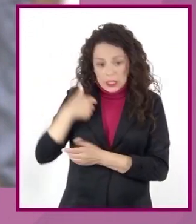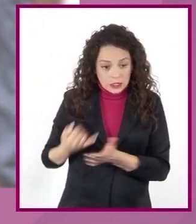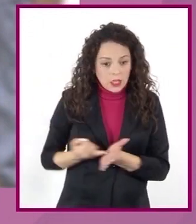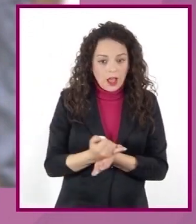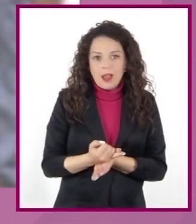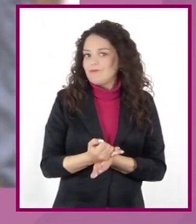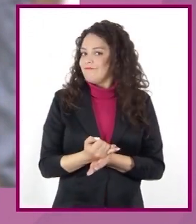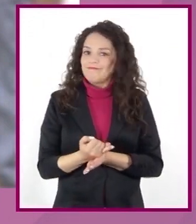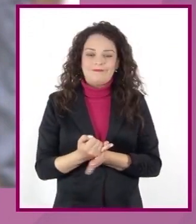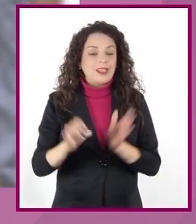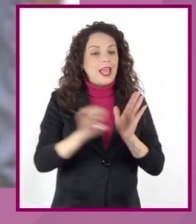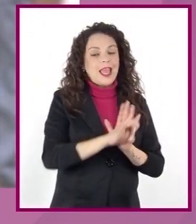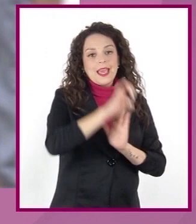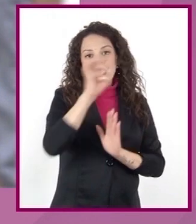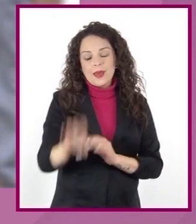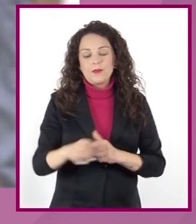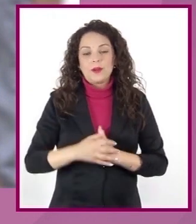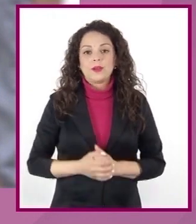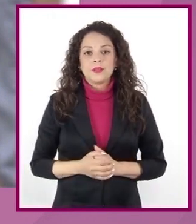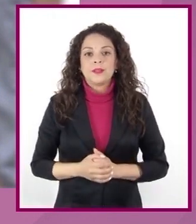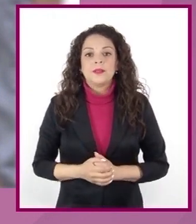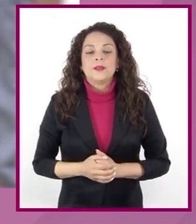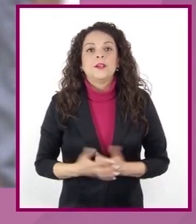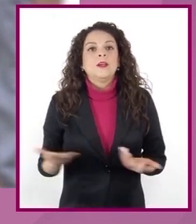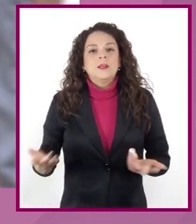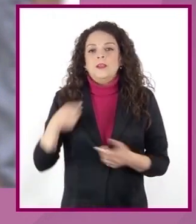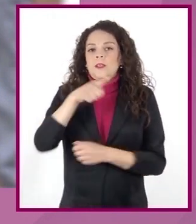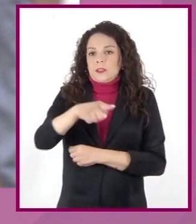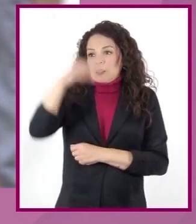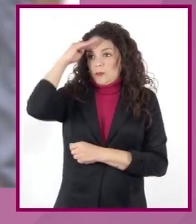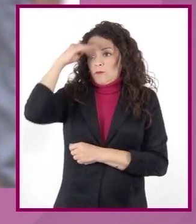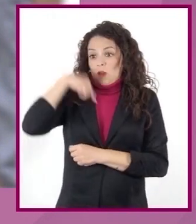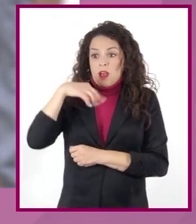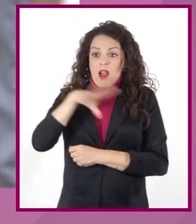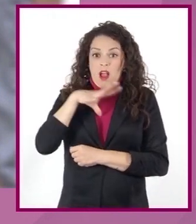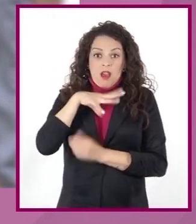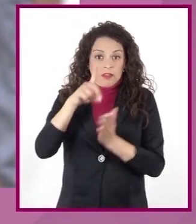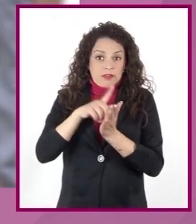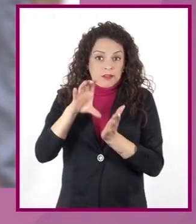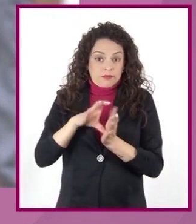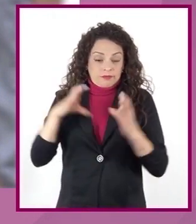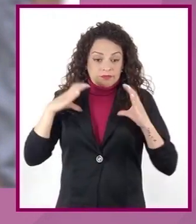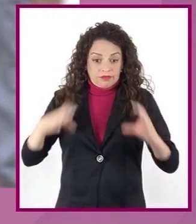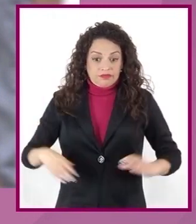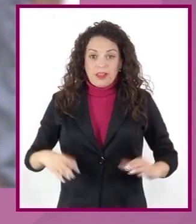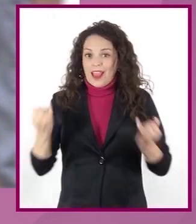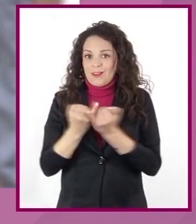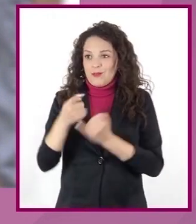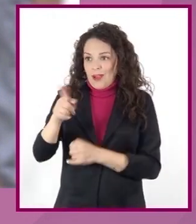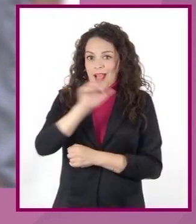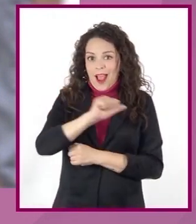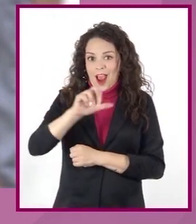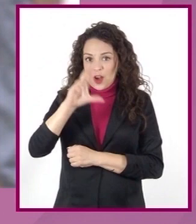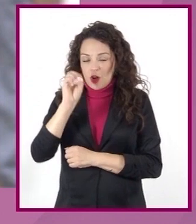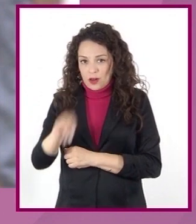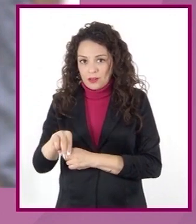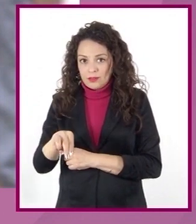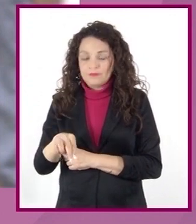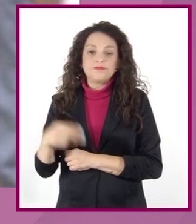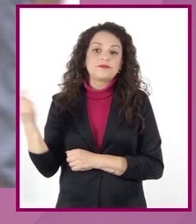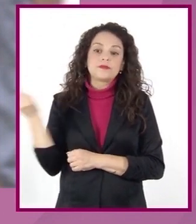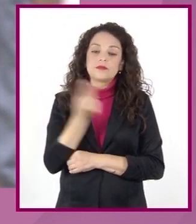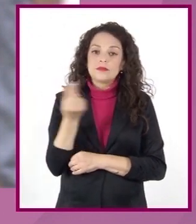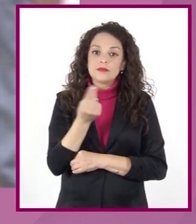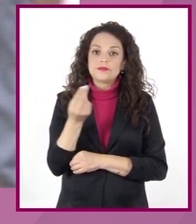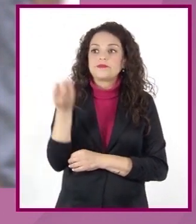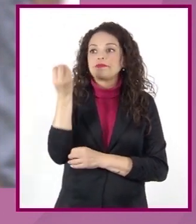ejemplo, pensar que por tener una discapacidad física, como la de Aarón, se es dependiente,